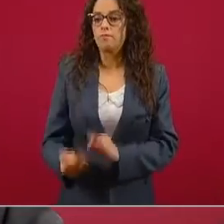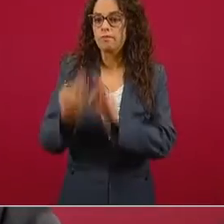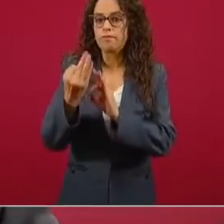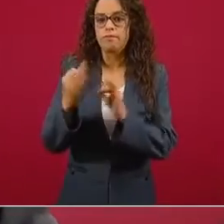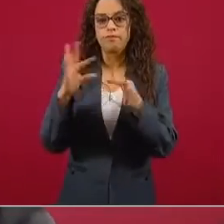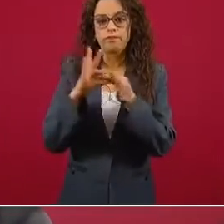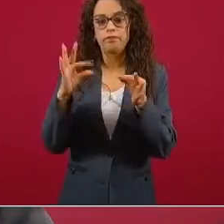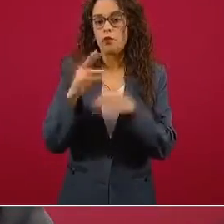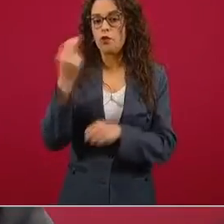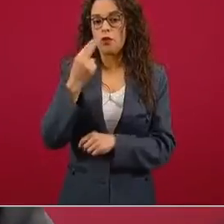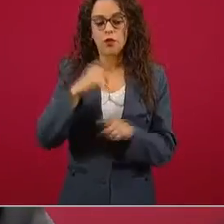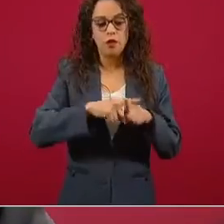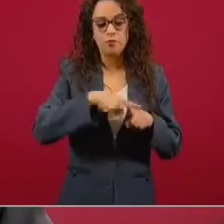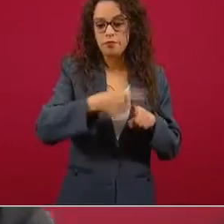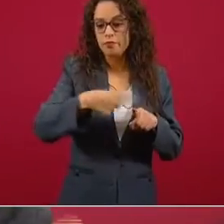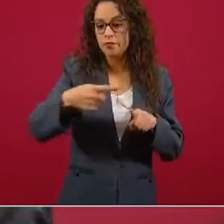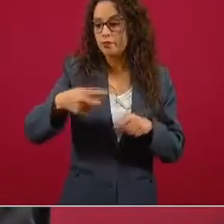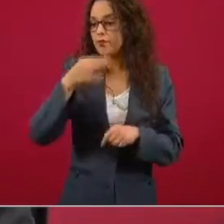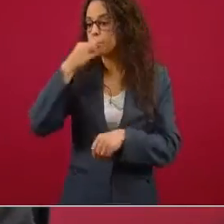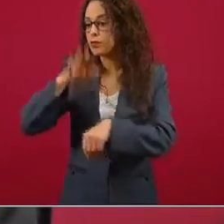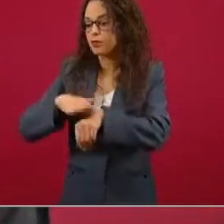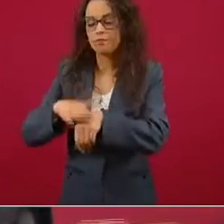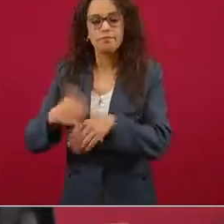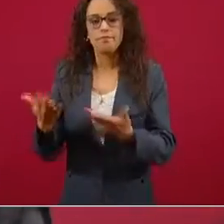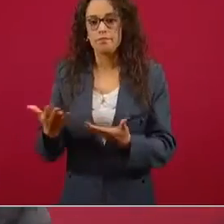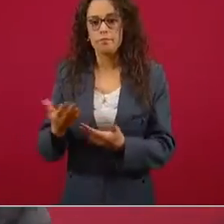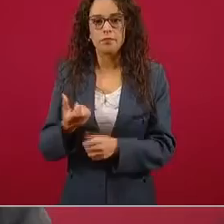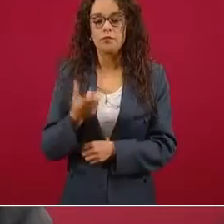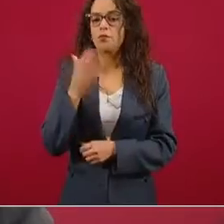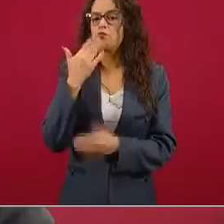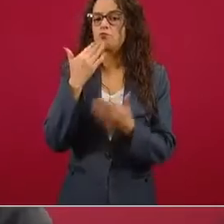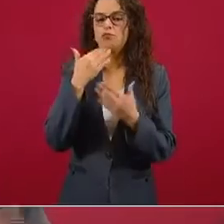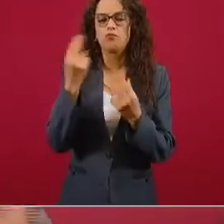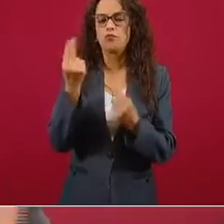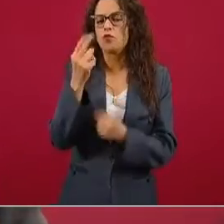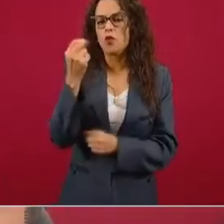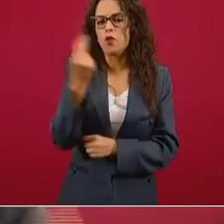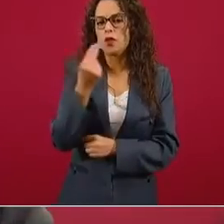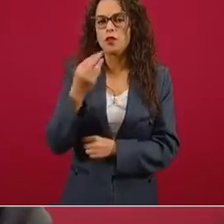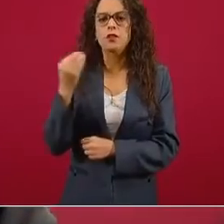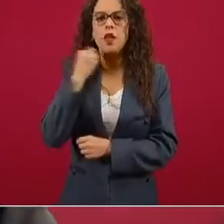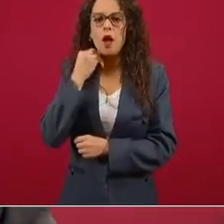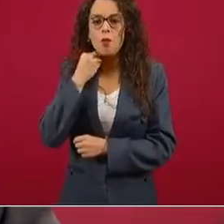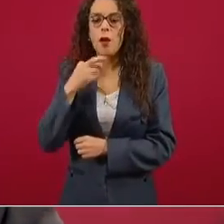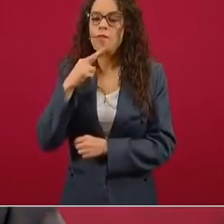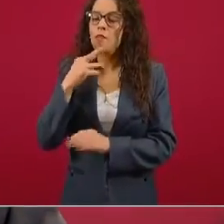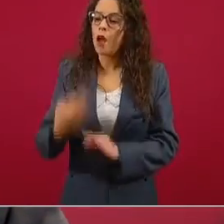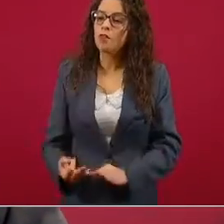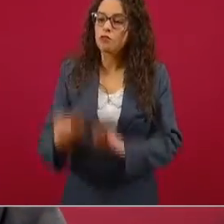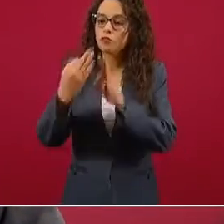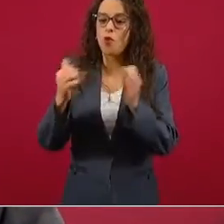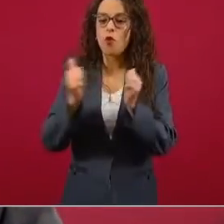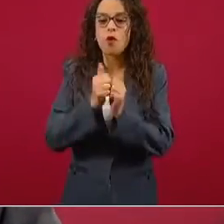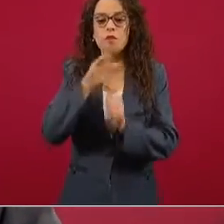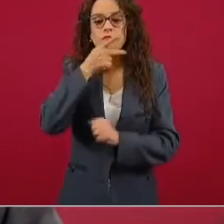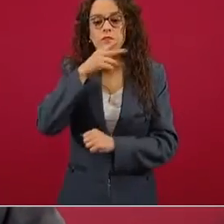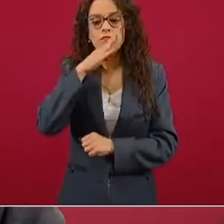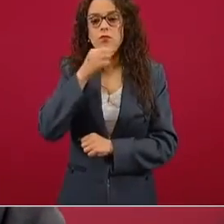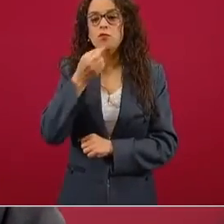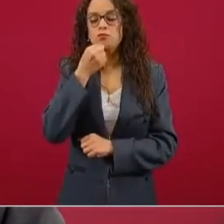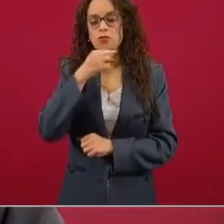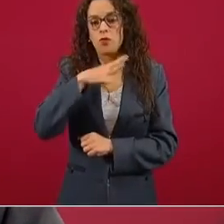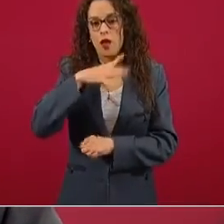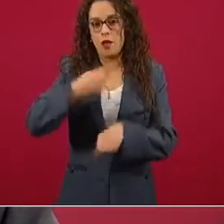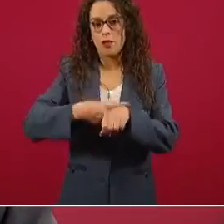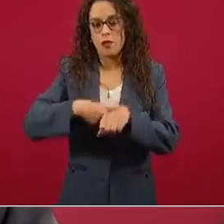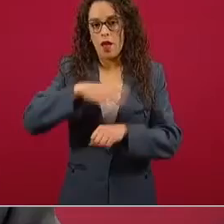sin intermediarios, pues ahora sí, sin abogados de por medio, directamente con las mamás y los papás de niños con cáncer